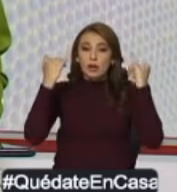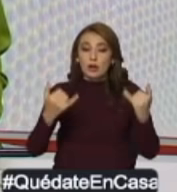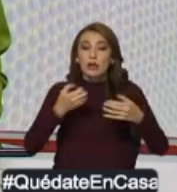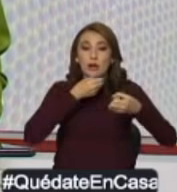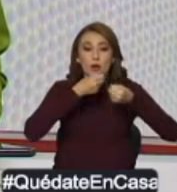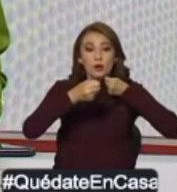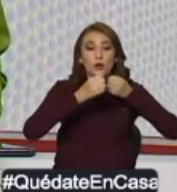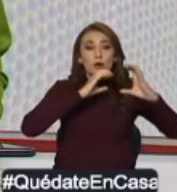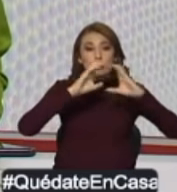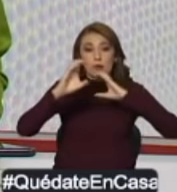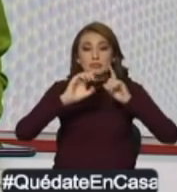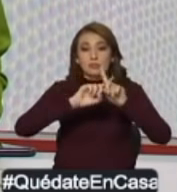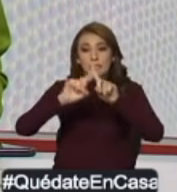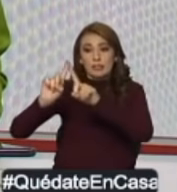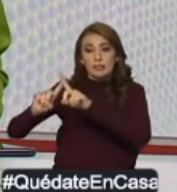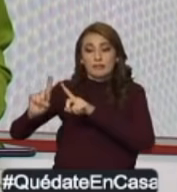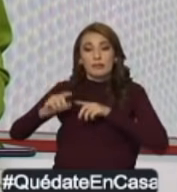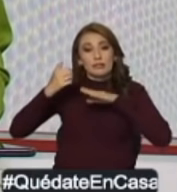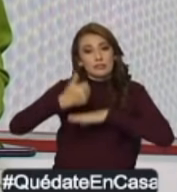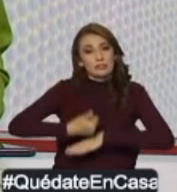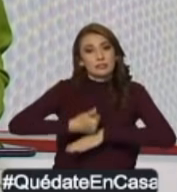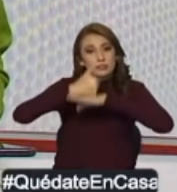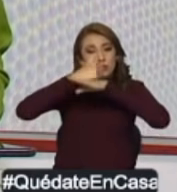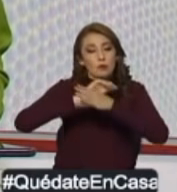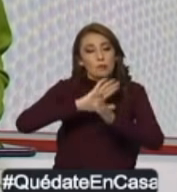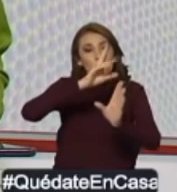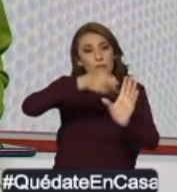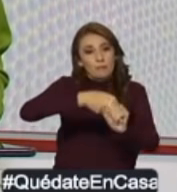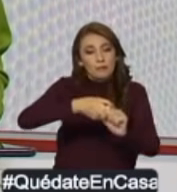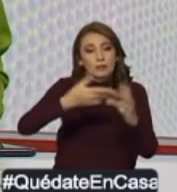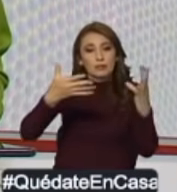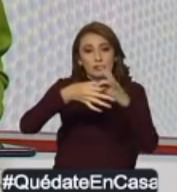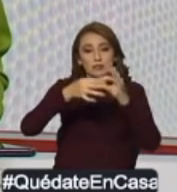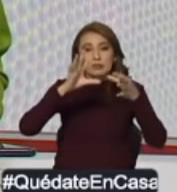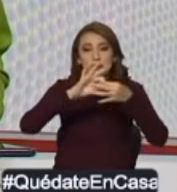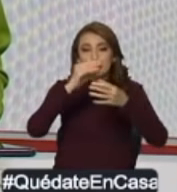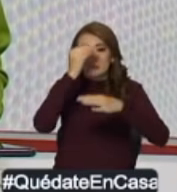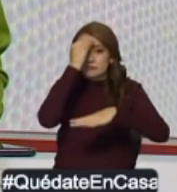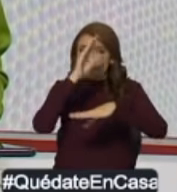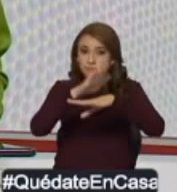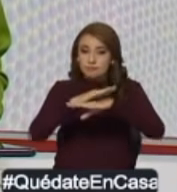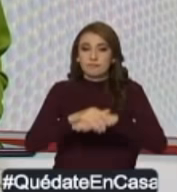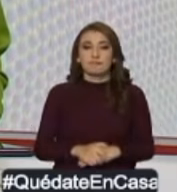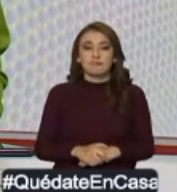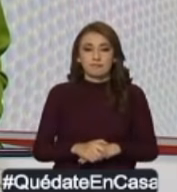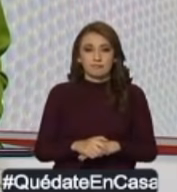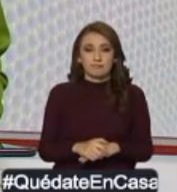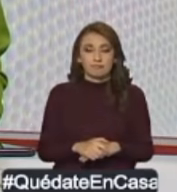de comunicación y a las diferentes autoridades por participar de esta cadena nacional. Muy buenas tardes.